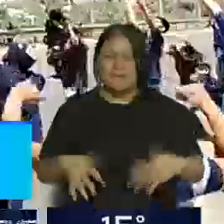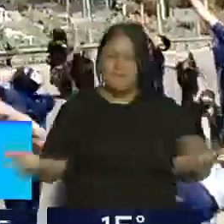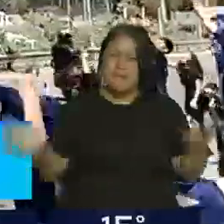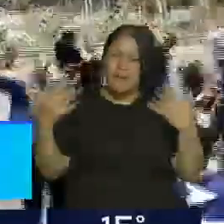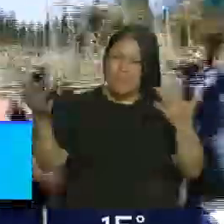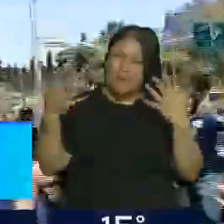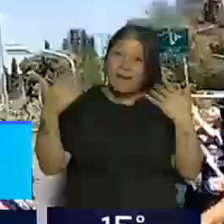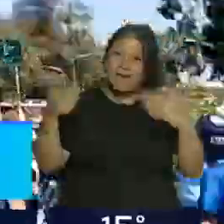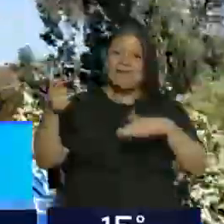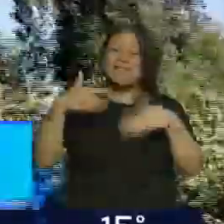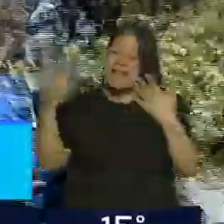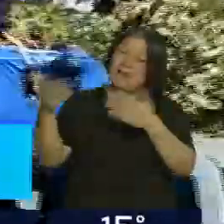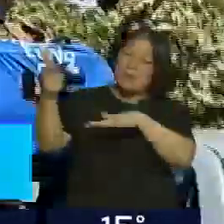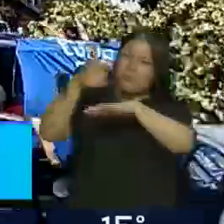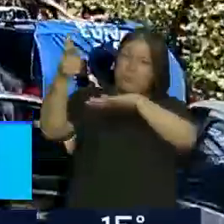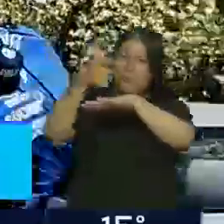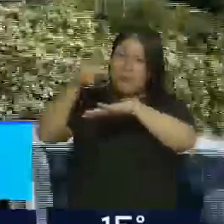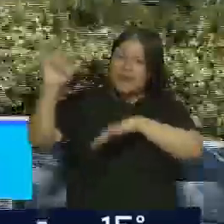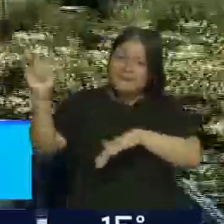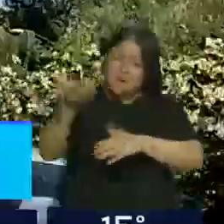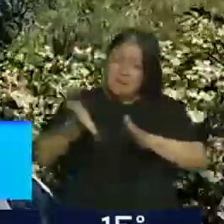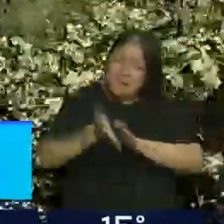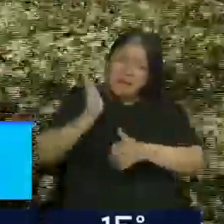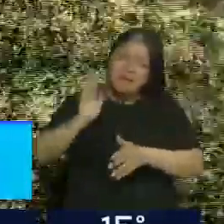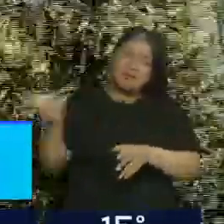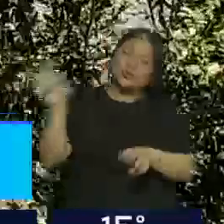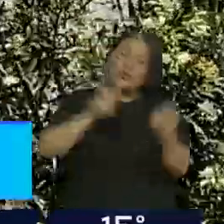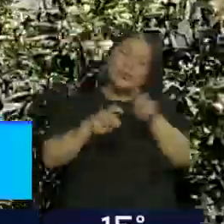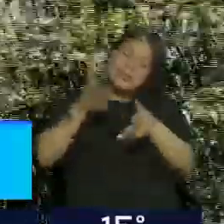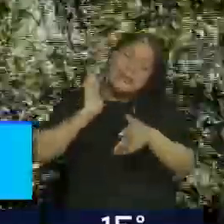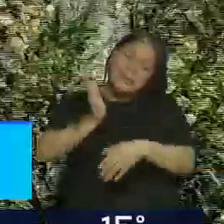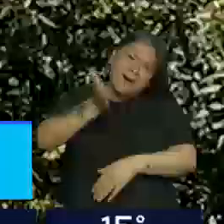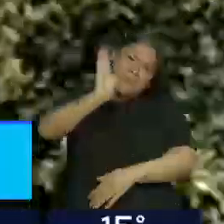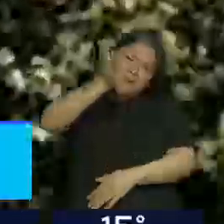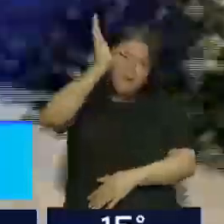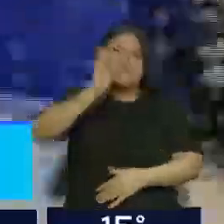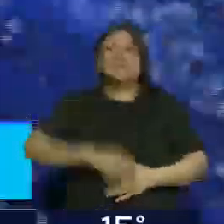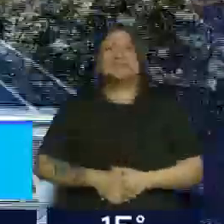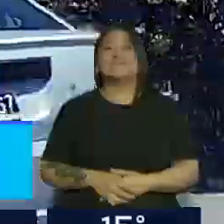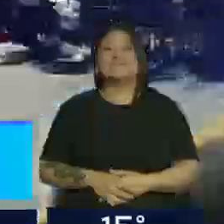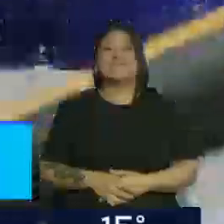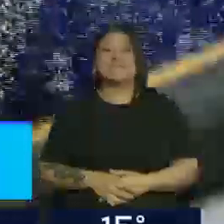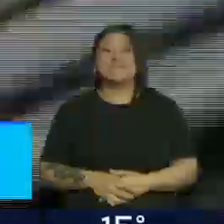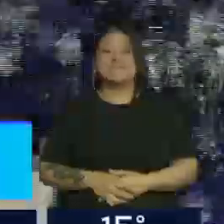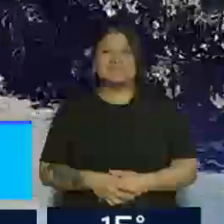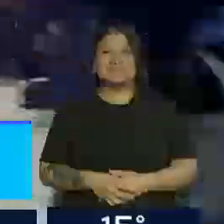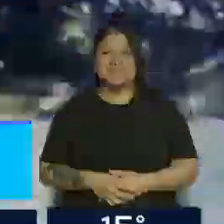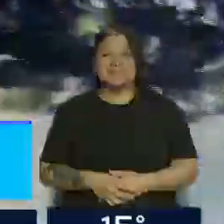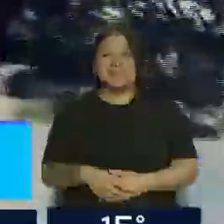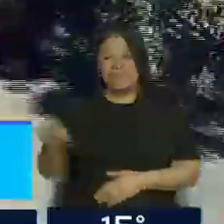Vamos, como podamos, Pepe, dale, vamos, Pepe, que va el campeón. Vamos, Pepe, subiste. Subiste, Pepe, vamos. Cerrar la puerta.